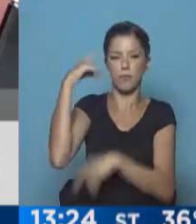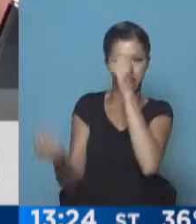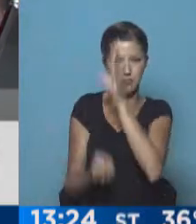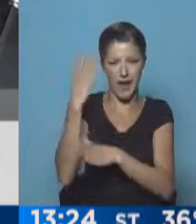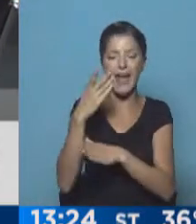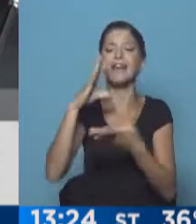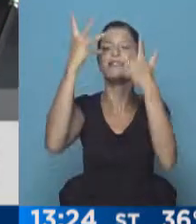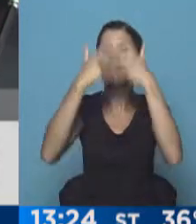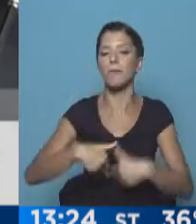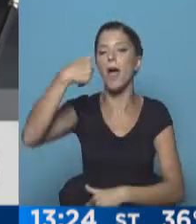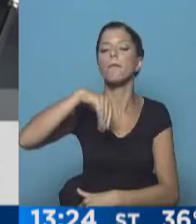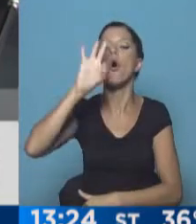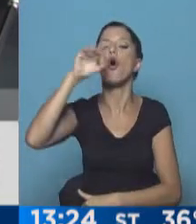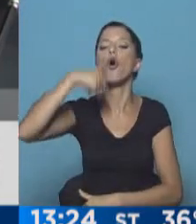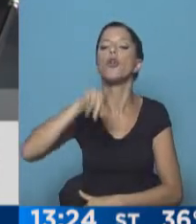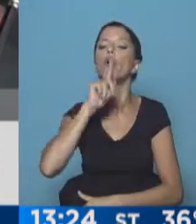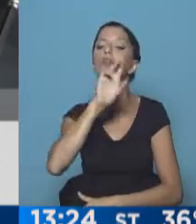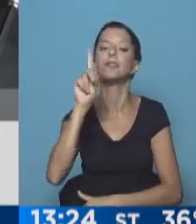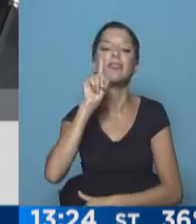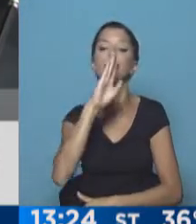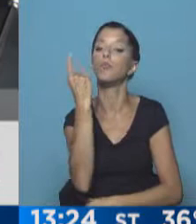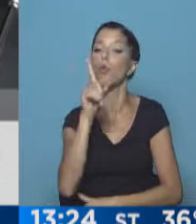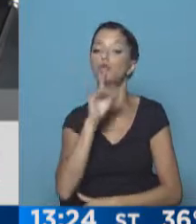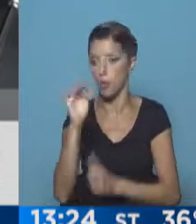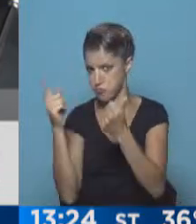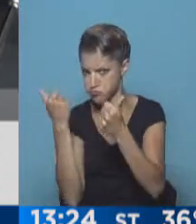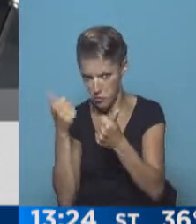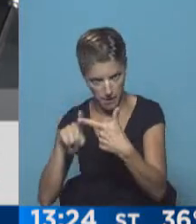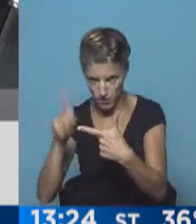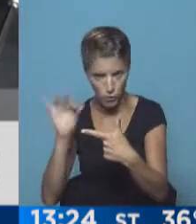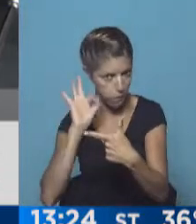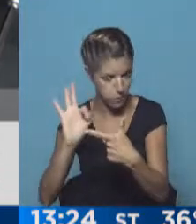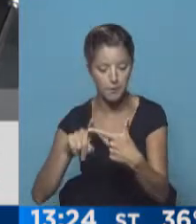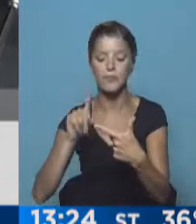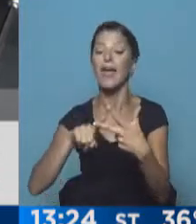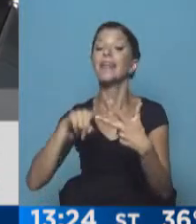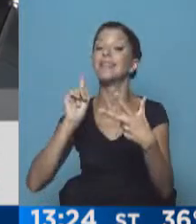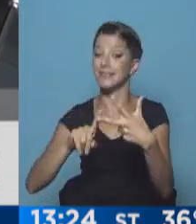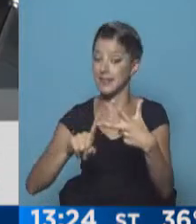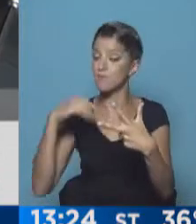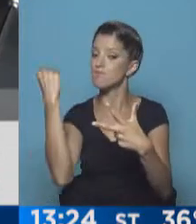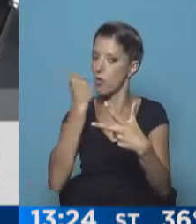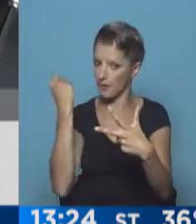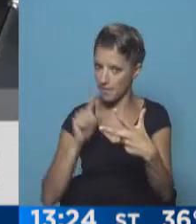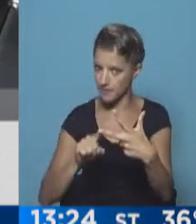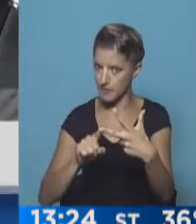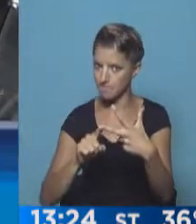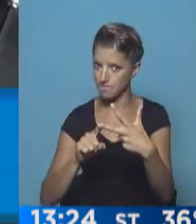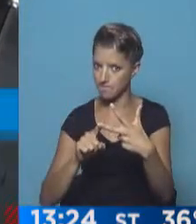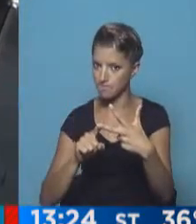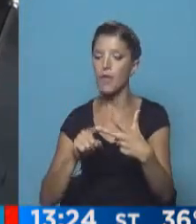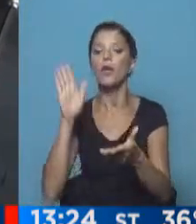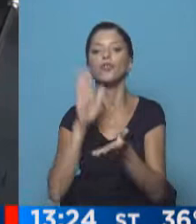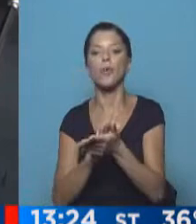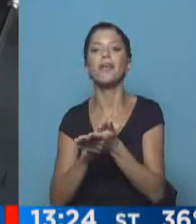en noviembre 98 no tienen ningún problema ahora bien el tercer punto que central e indispensable el